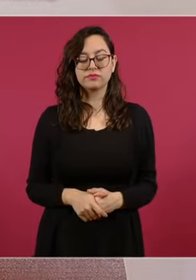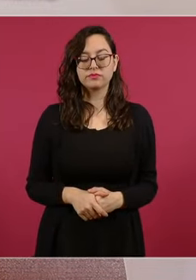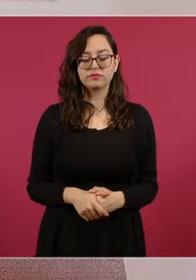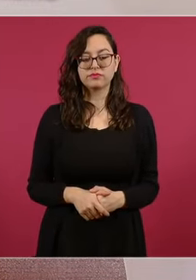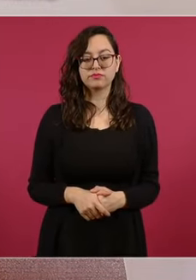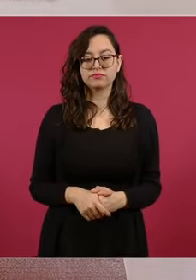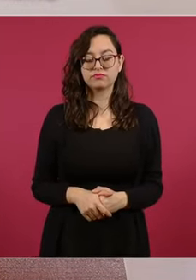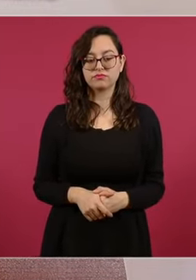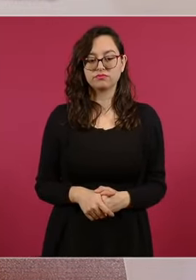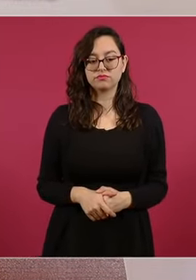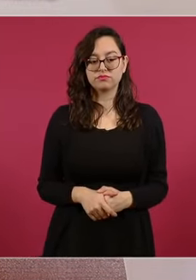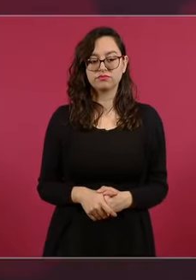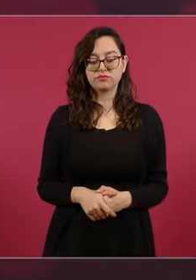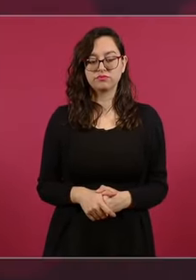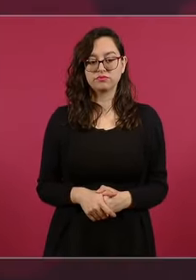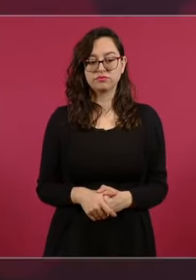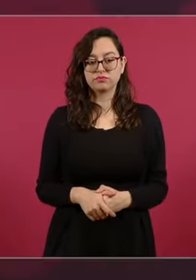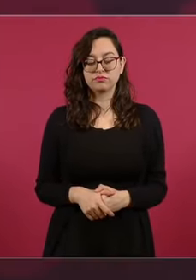Yo estoy